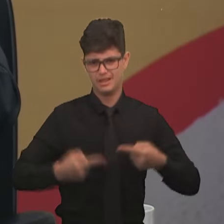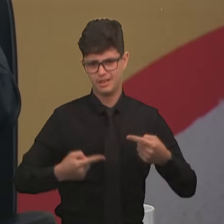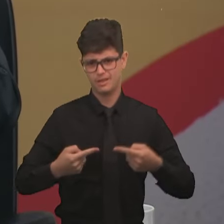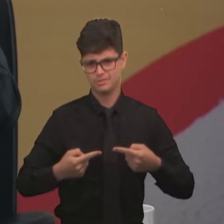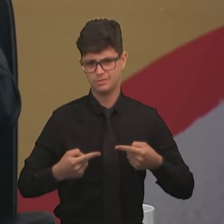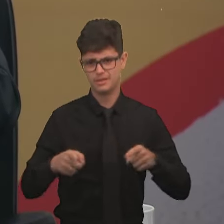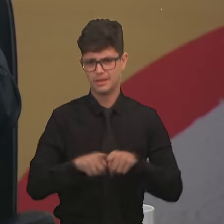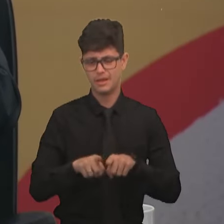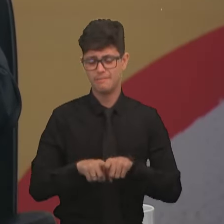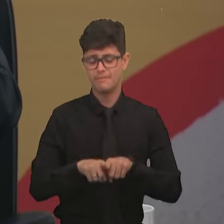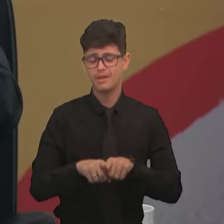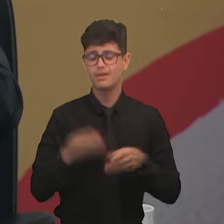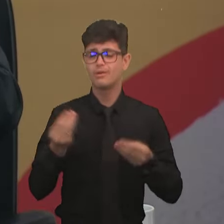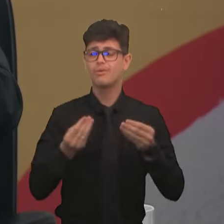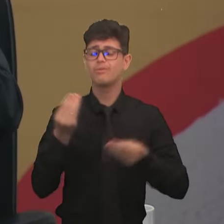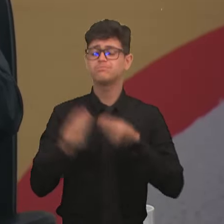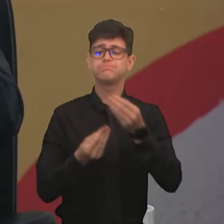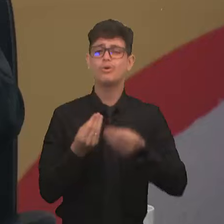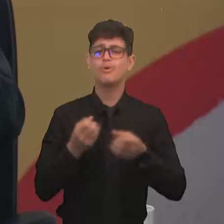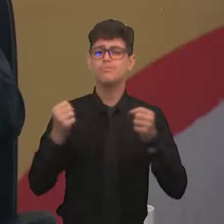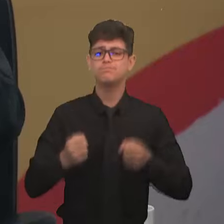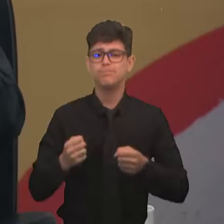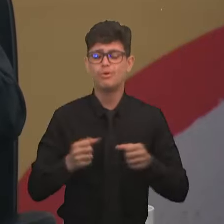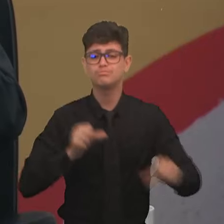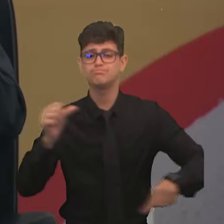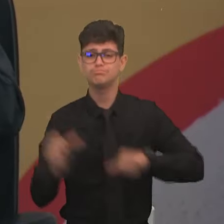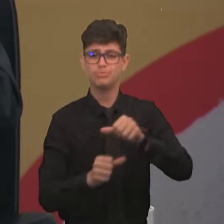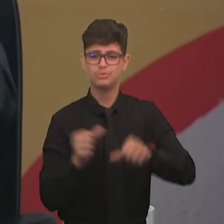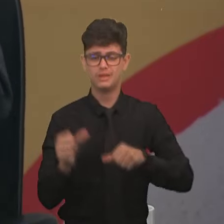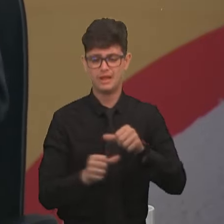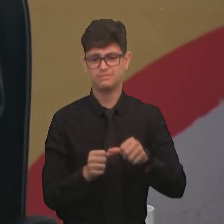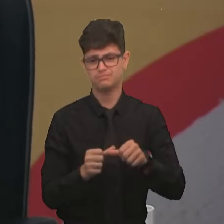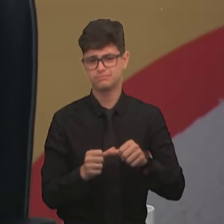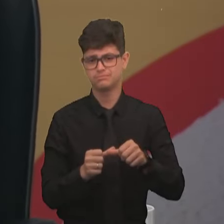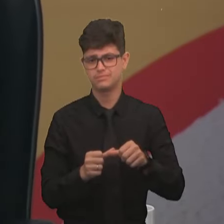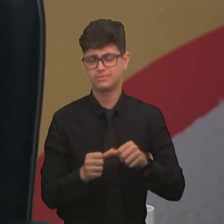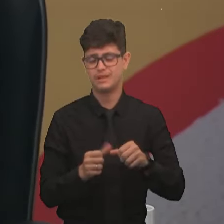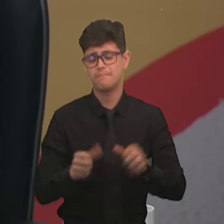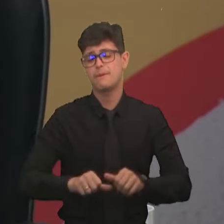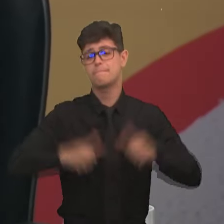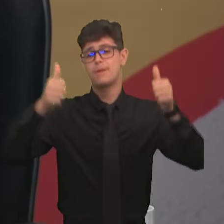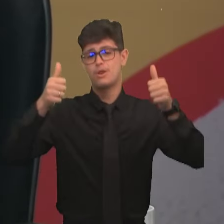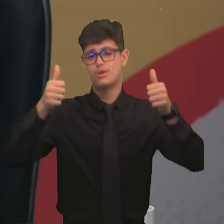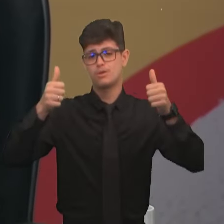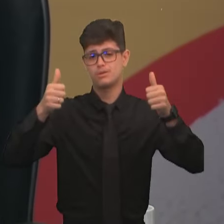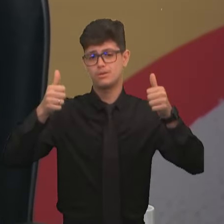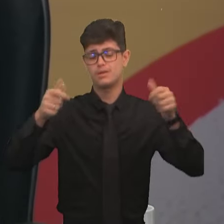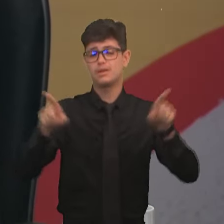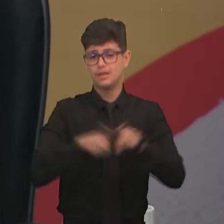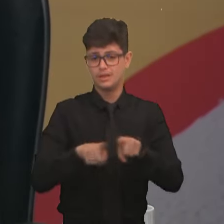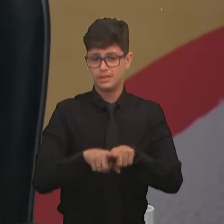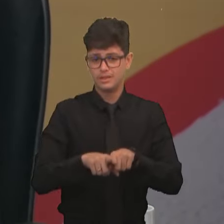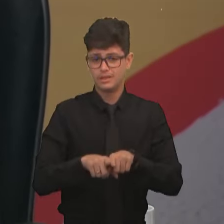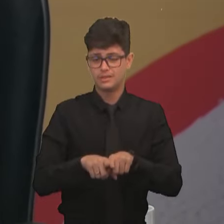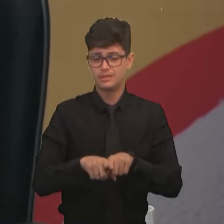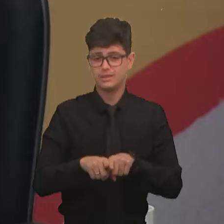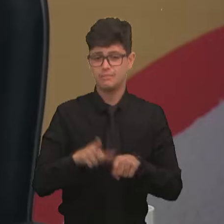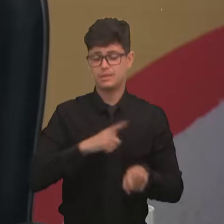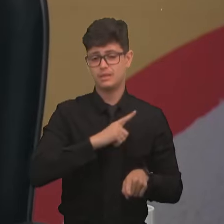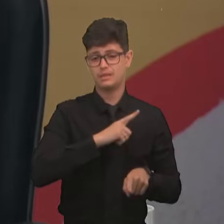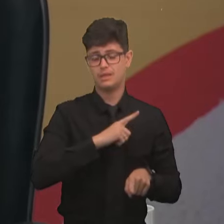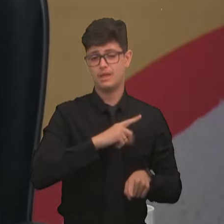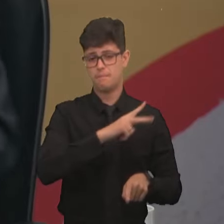dificultades que hacia una transición hacia el derecho constitucional para proteger el Estado. Y tenemos que proteger también ahora